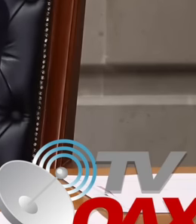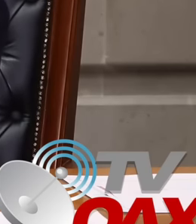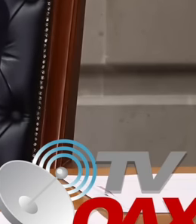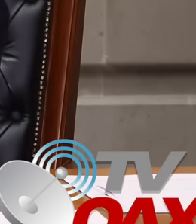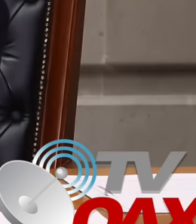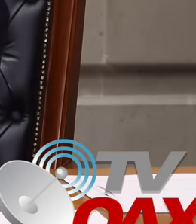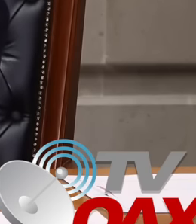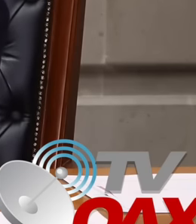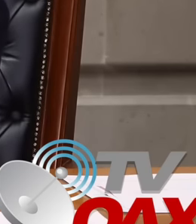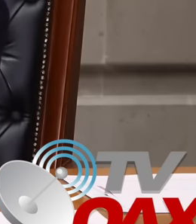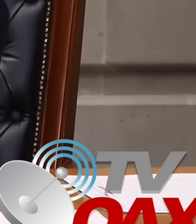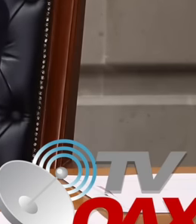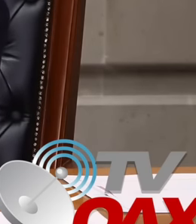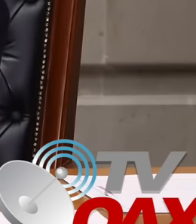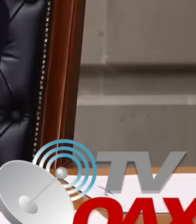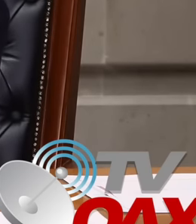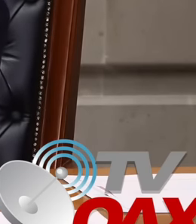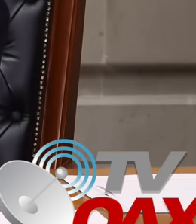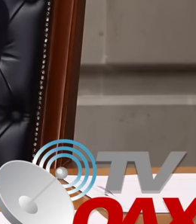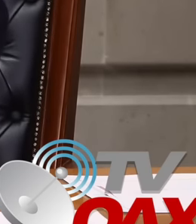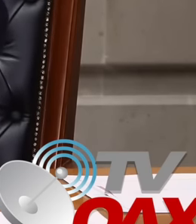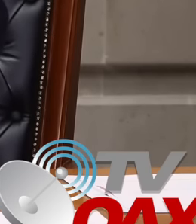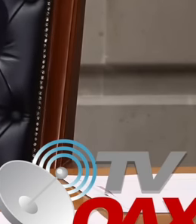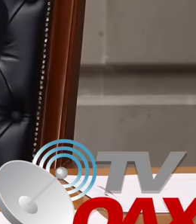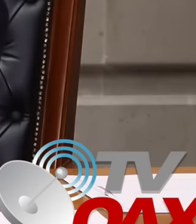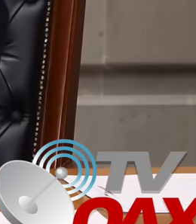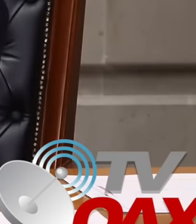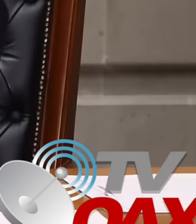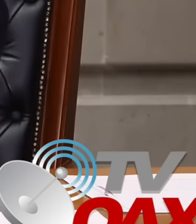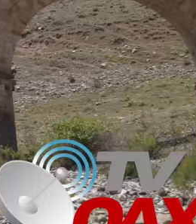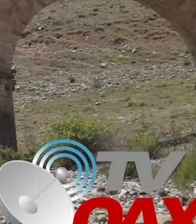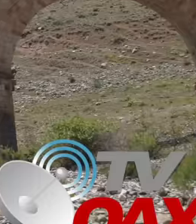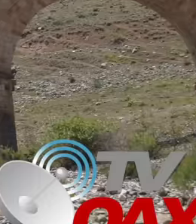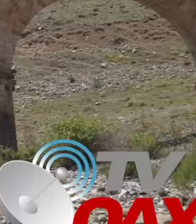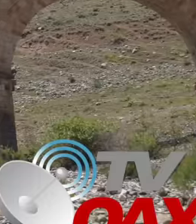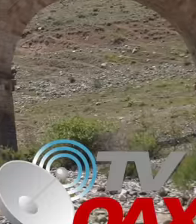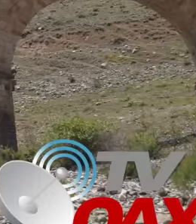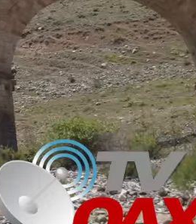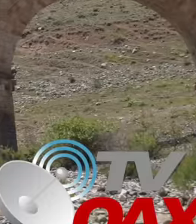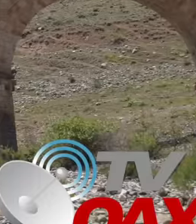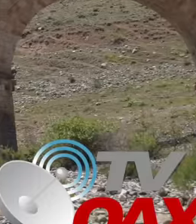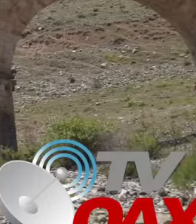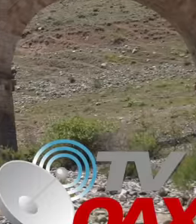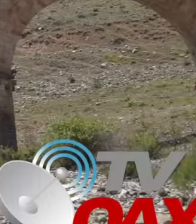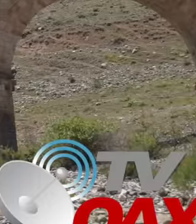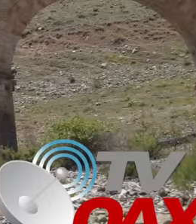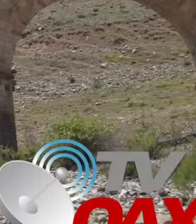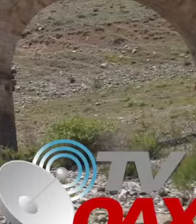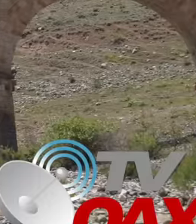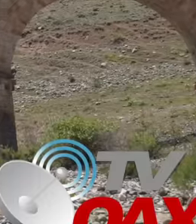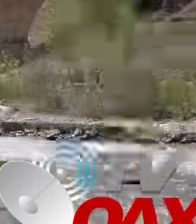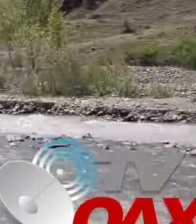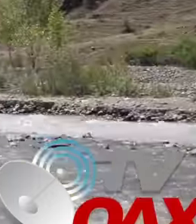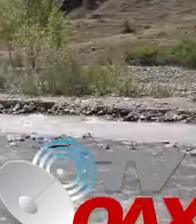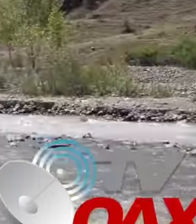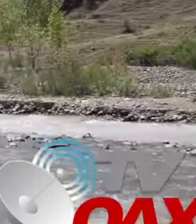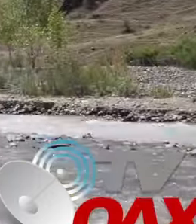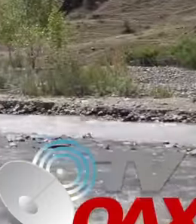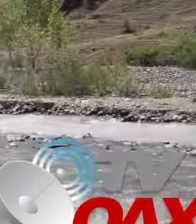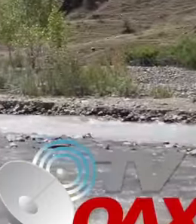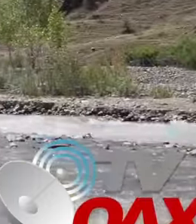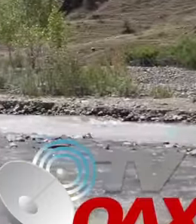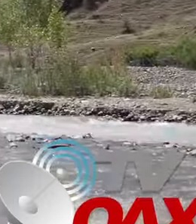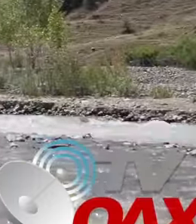las vías para dialogar sobre el tema y saber si están interesados en poner al servicio de la población trenes